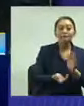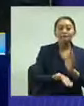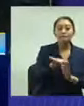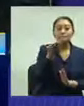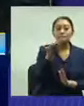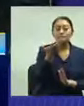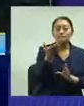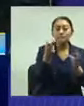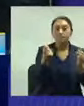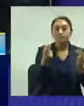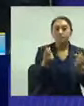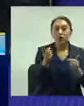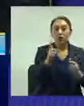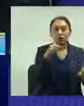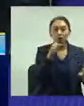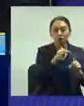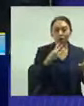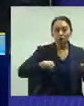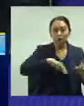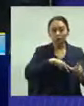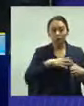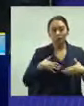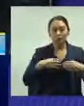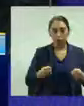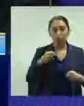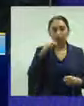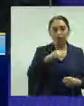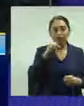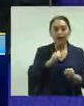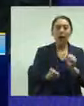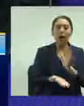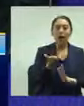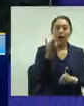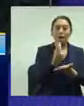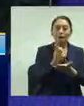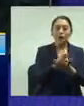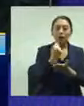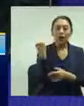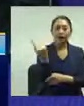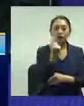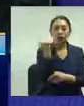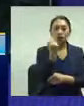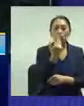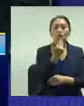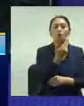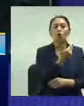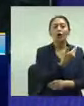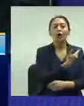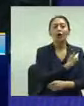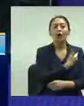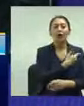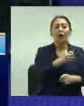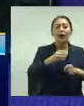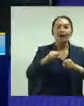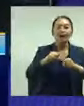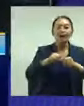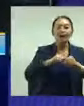es para todo el Ejecutivo, podrá ir enfocado desde este punto de vista, señor presidente.